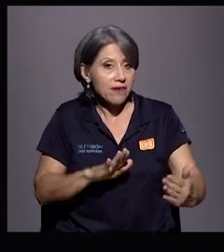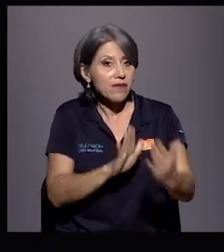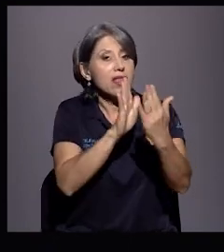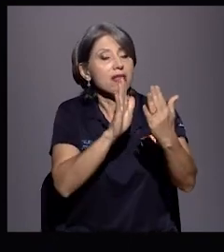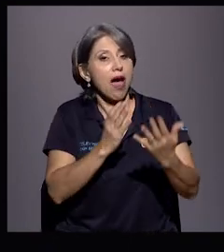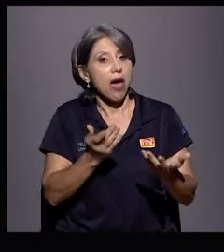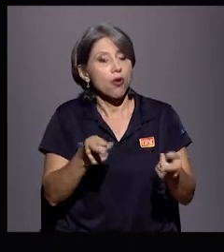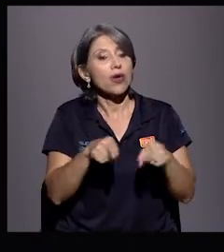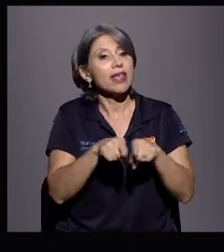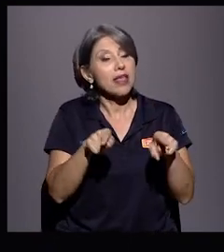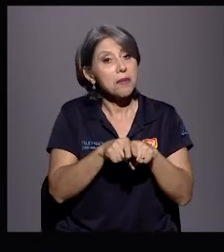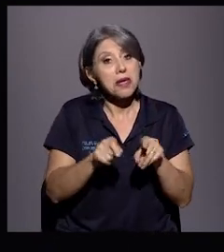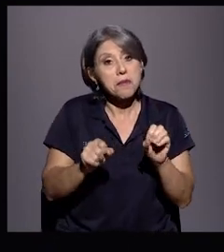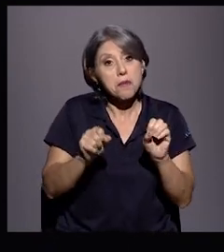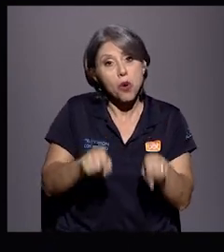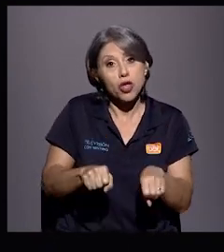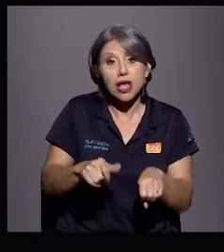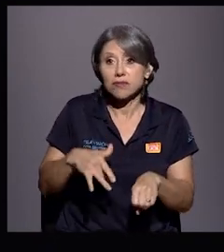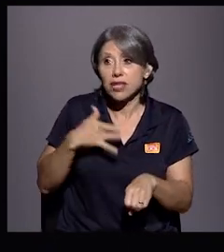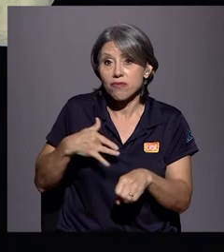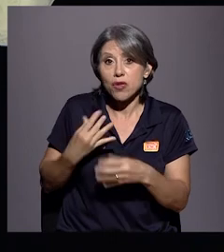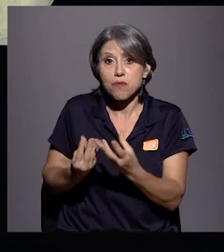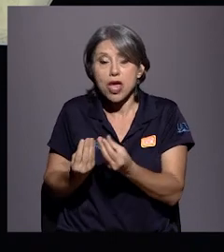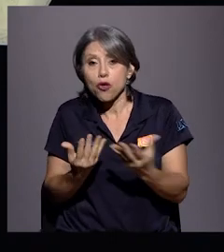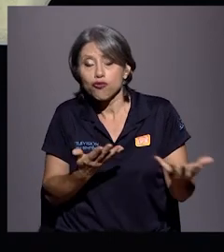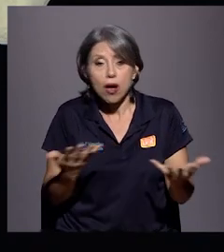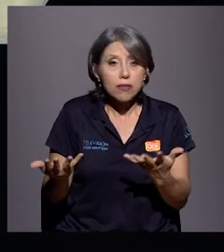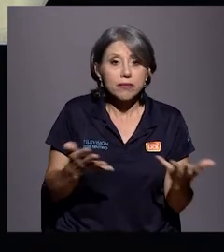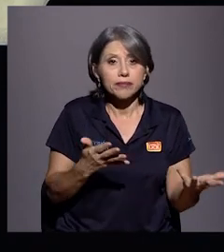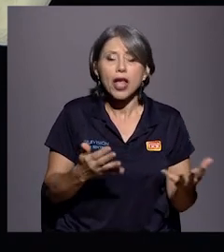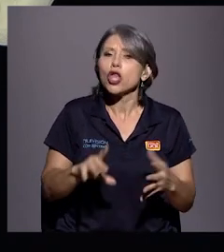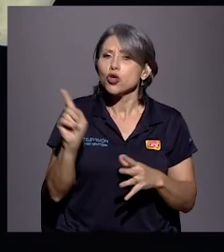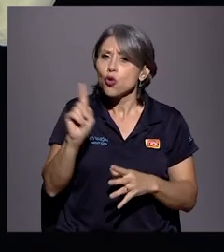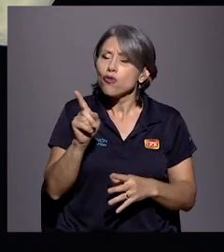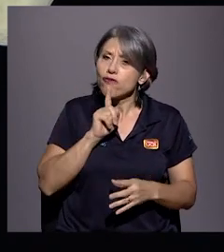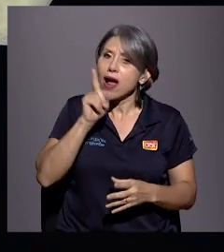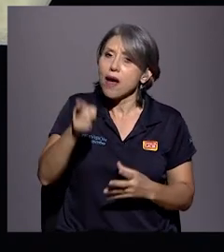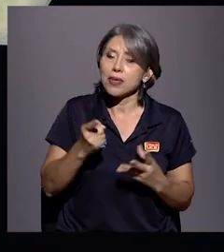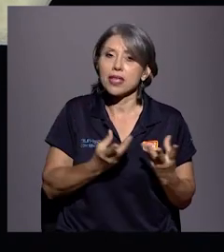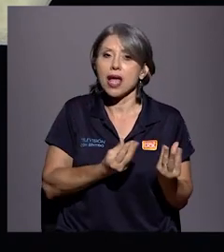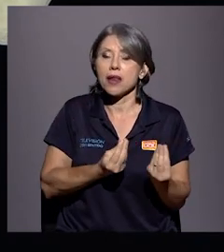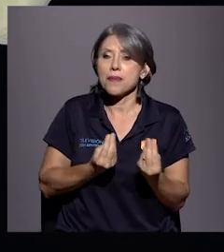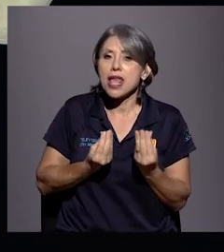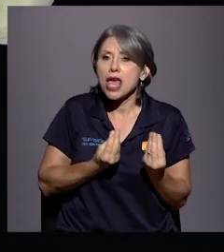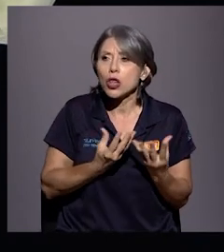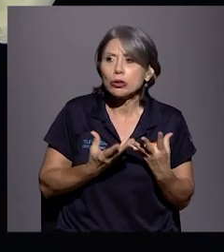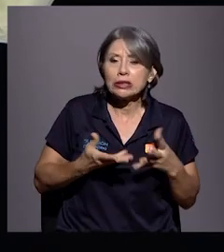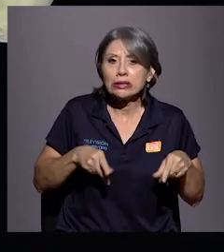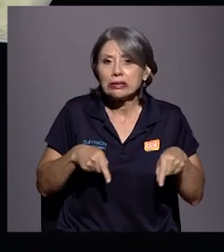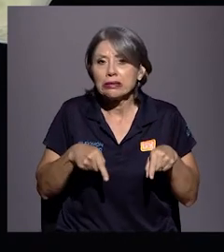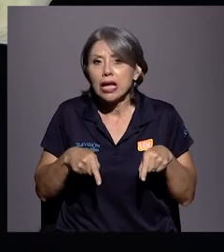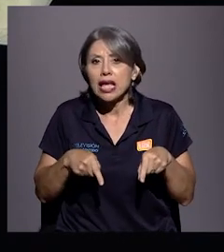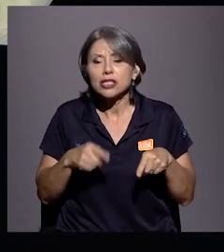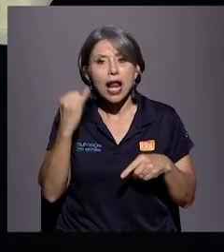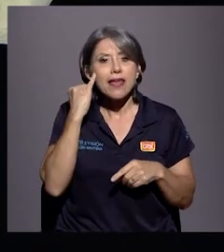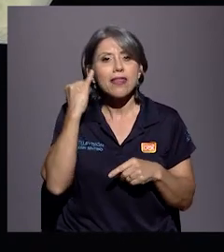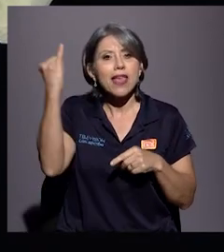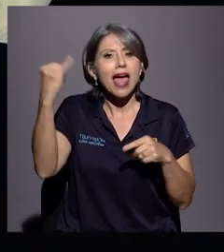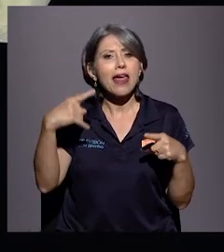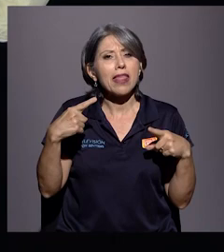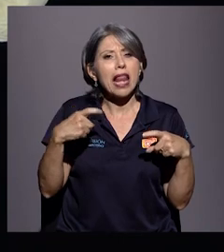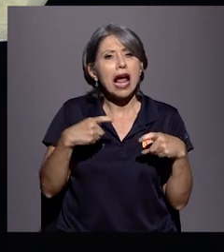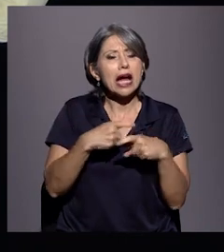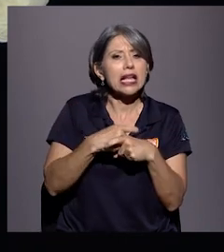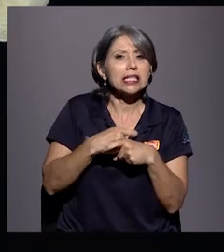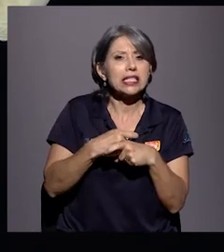enfrentado, y también del otro lado podrían tener miedo. Sí. No, y el miedo realmente es la idea de la crisis permanente. El